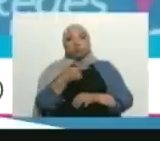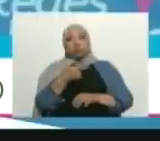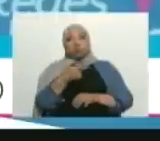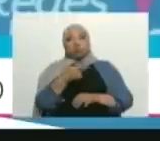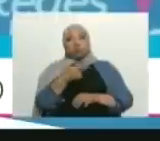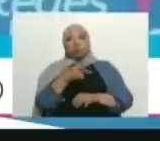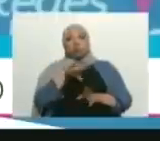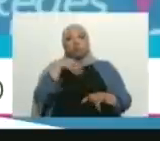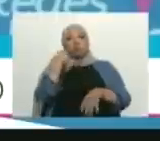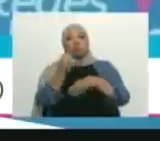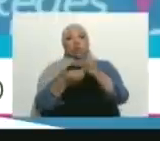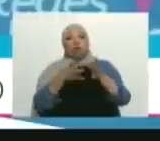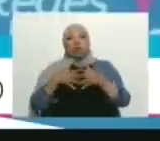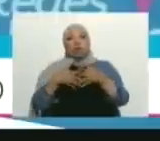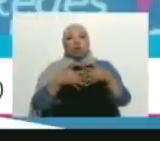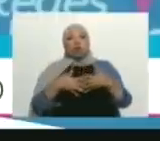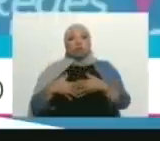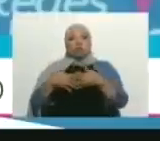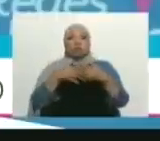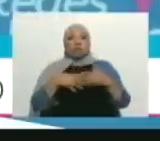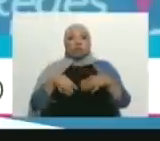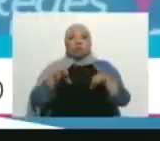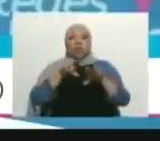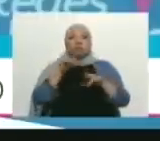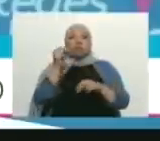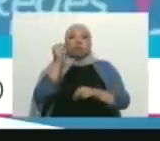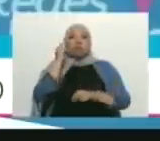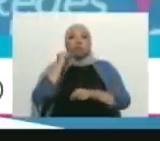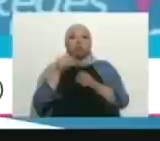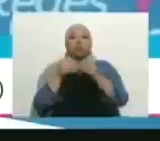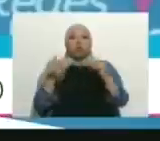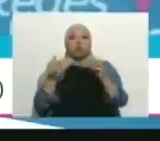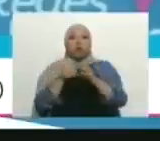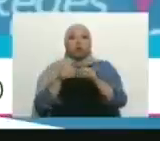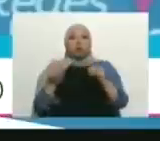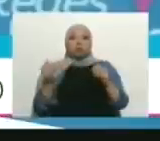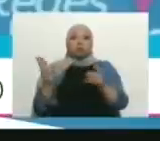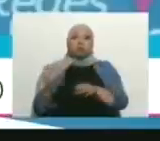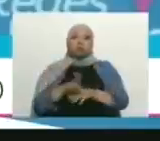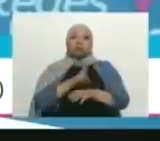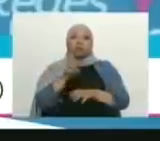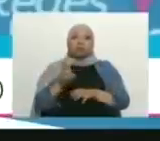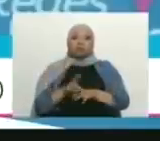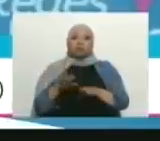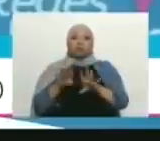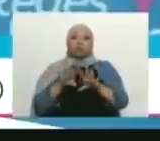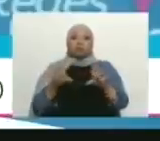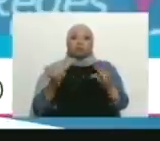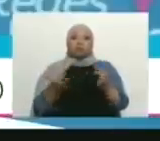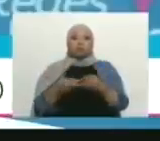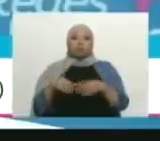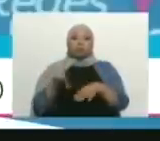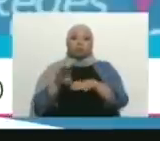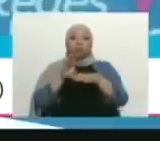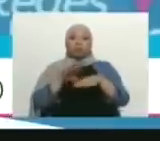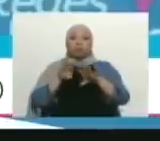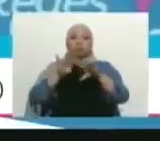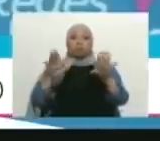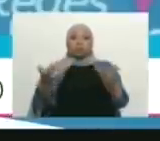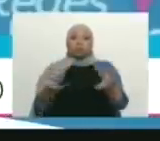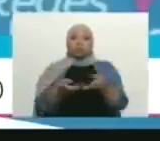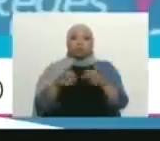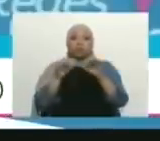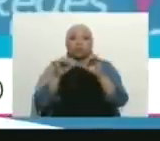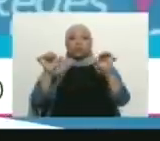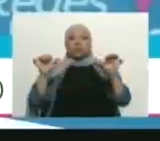que hace Estados Unidos de la moneda, del dólar, del uso de la moneda de reserva mundial, del